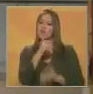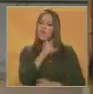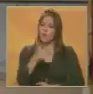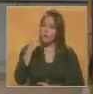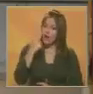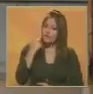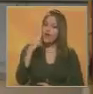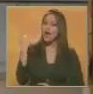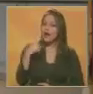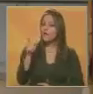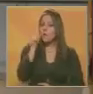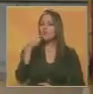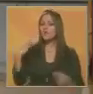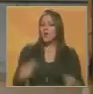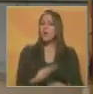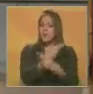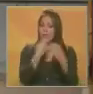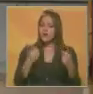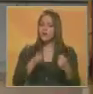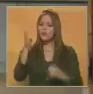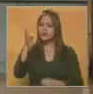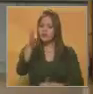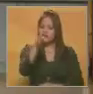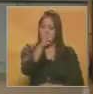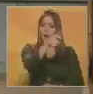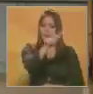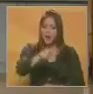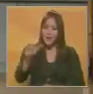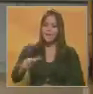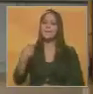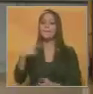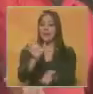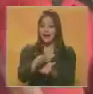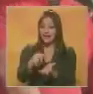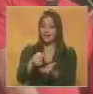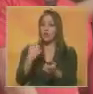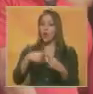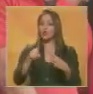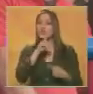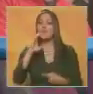reporta que el aspirante se comprometió a recorrer los pueblos de margarita y coche